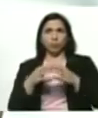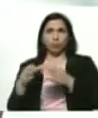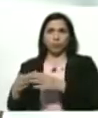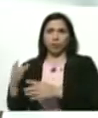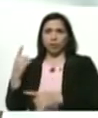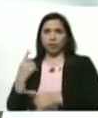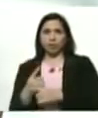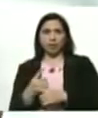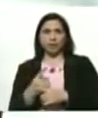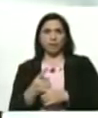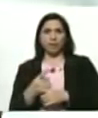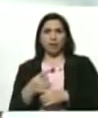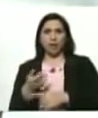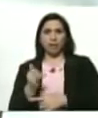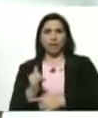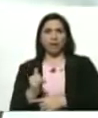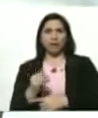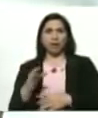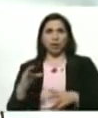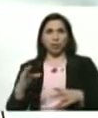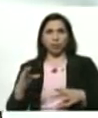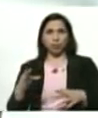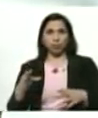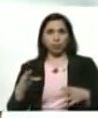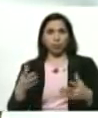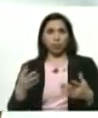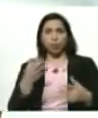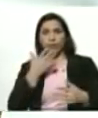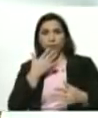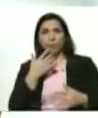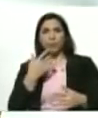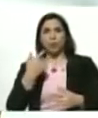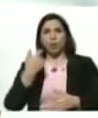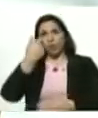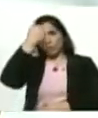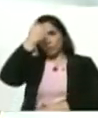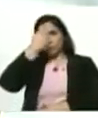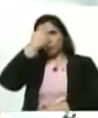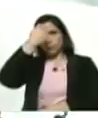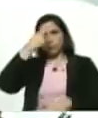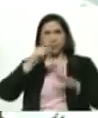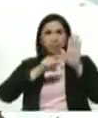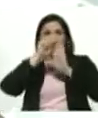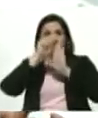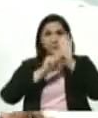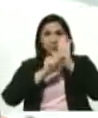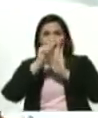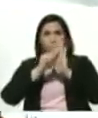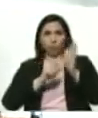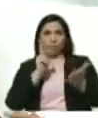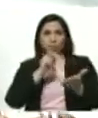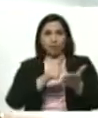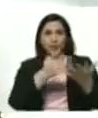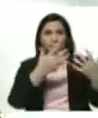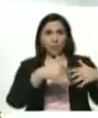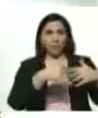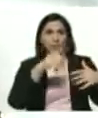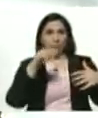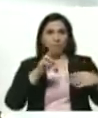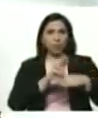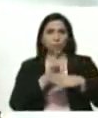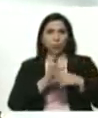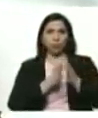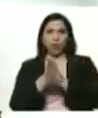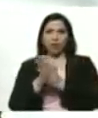debe haber posibilidad de toma de la temperatura cuando el trabajador llega al establecimiento debe tener también el uso del alcohol